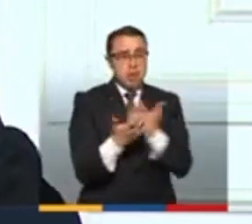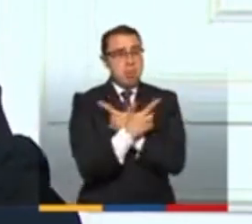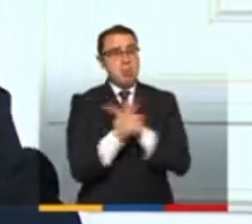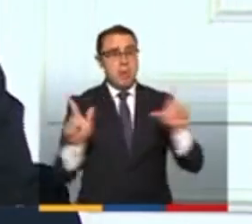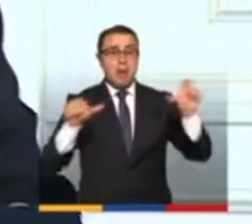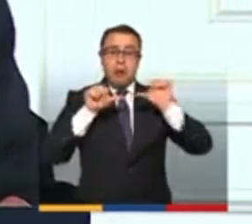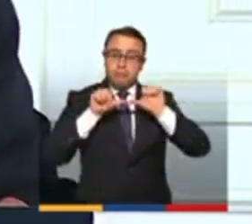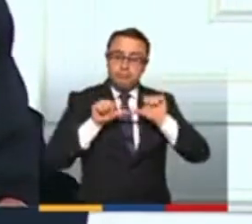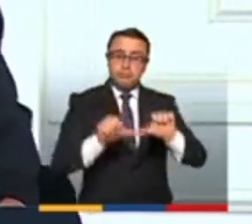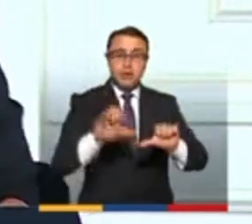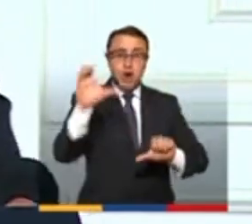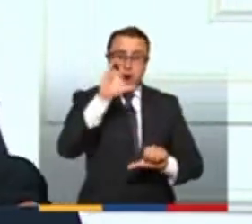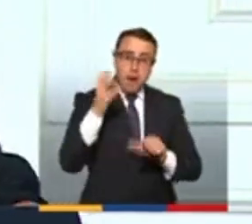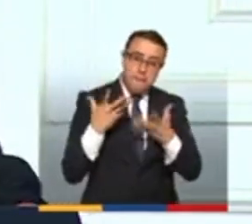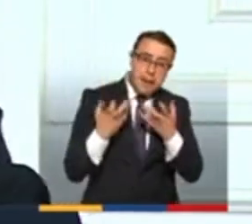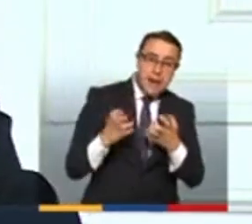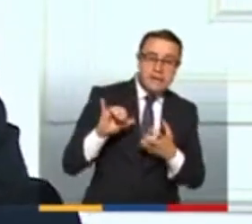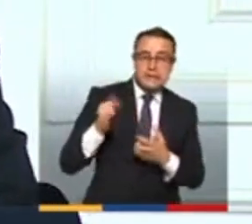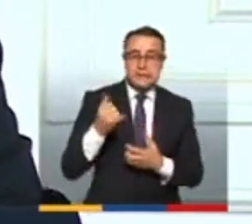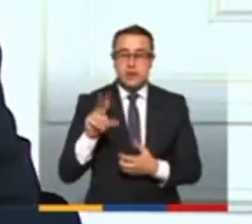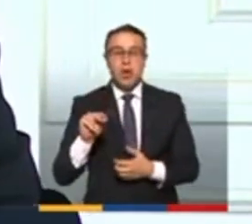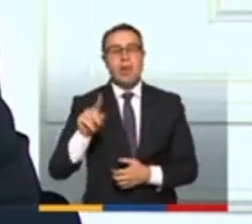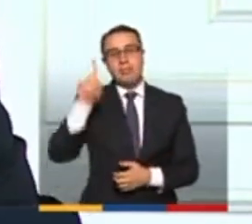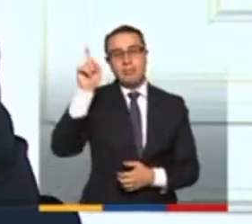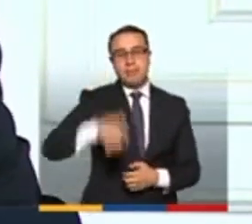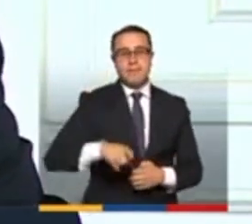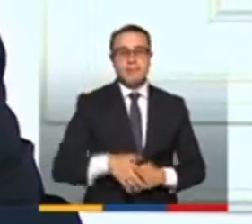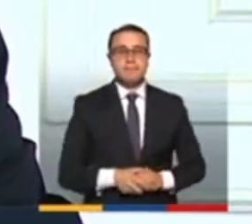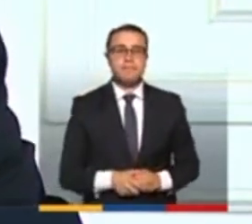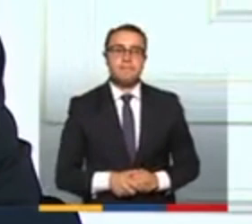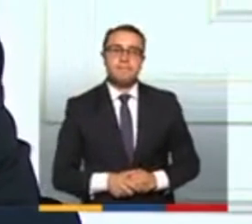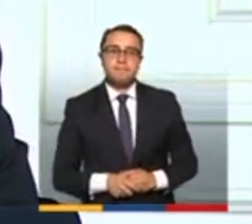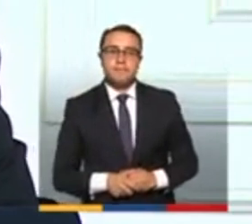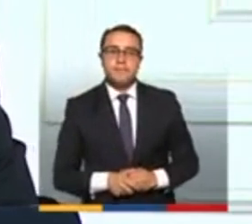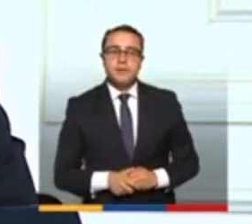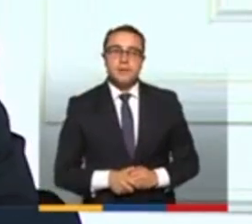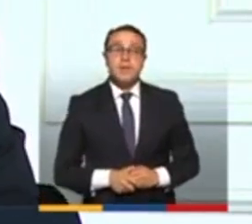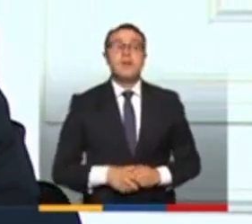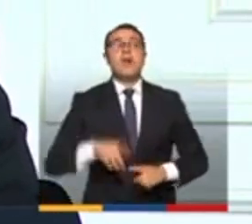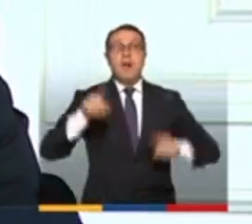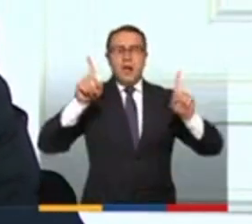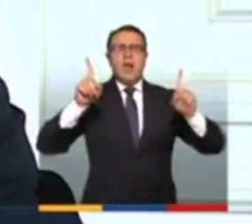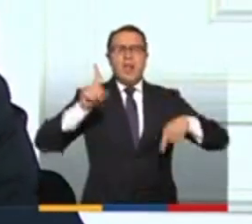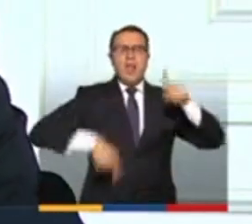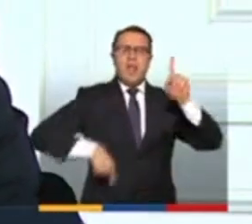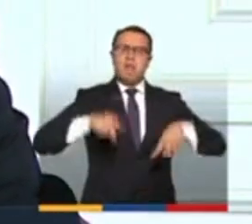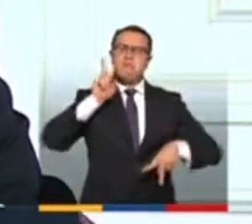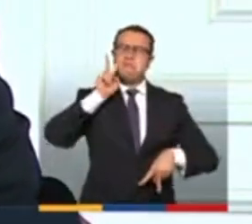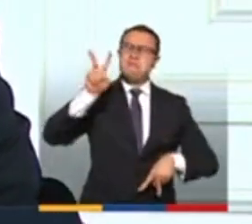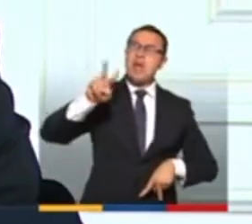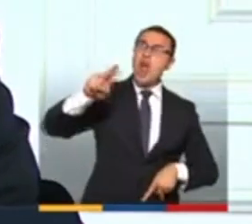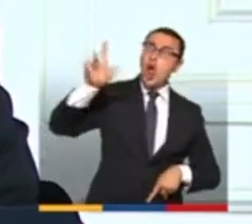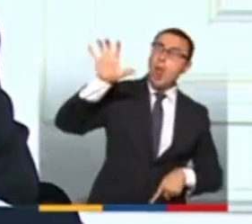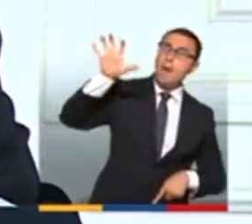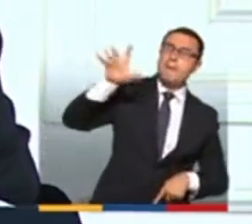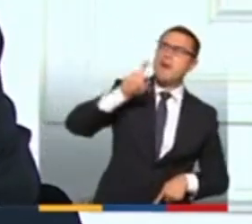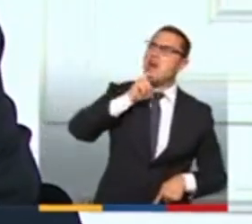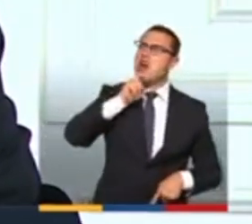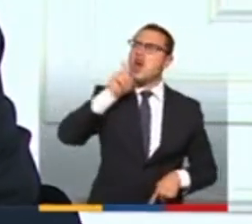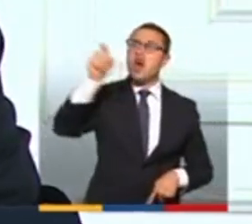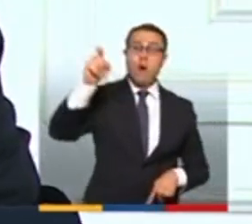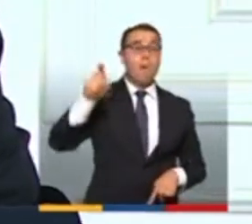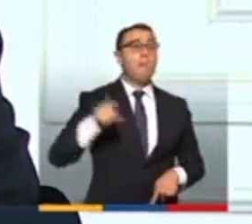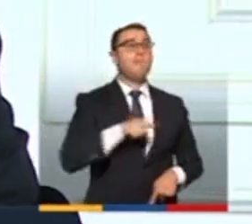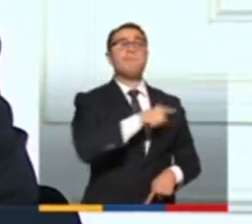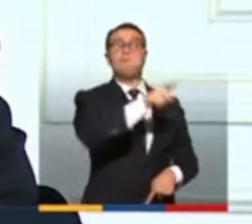Colombia, a Colombia. Hay quienes aquí levantan banderas xenofóbicas